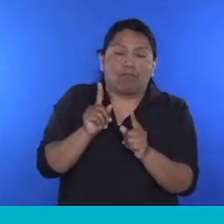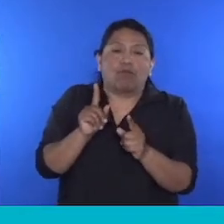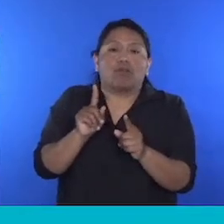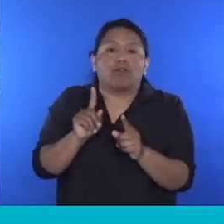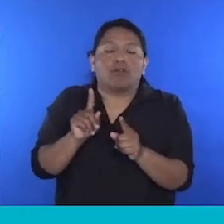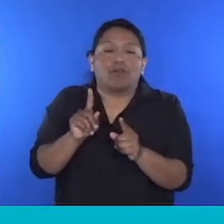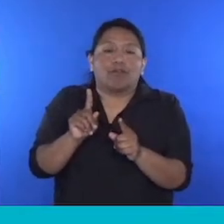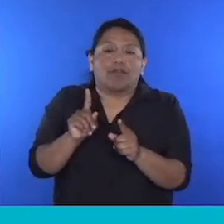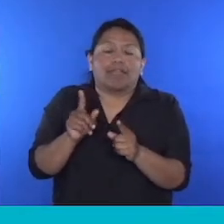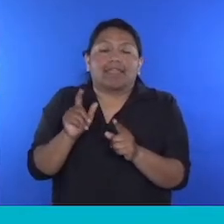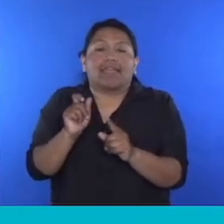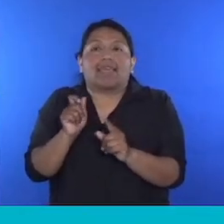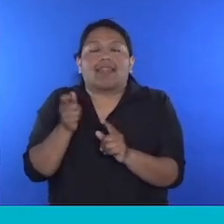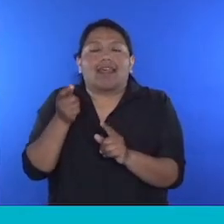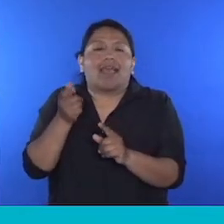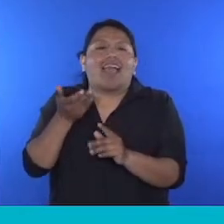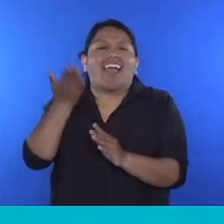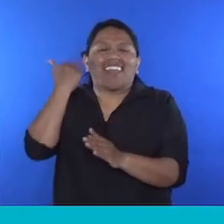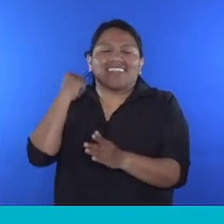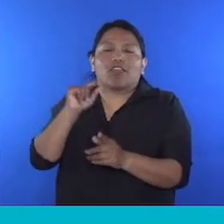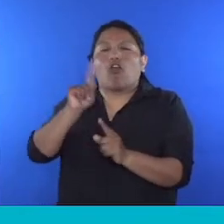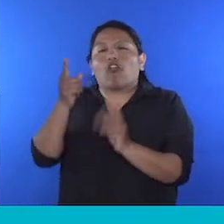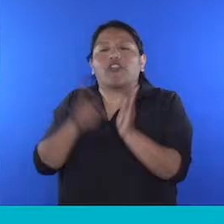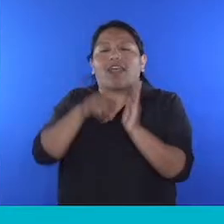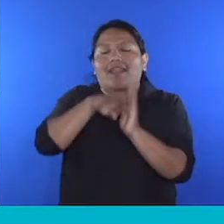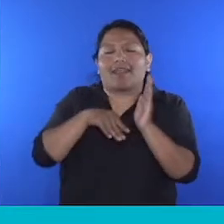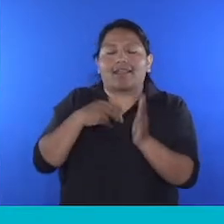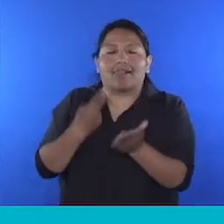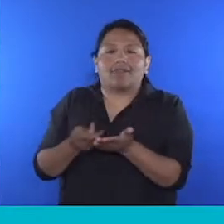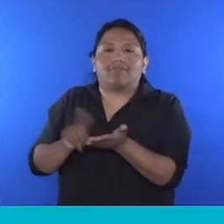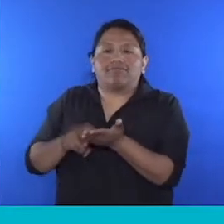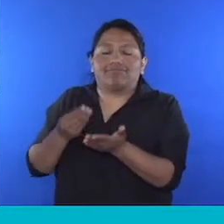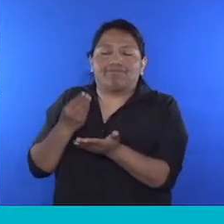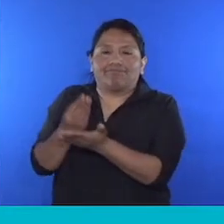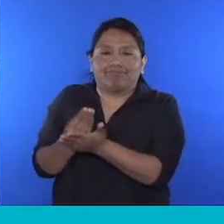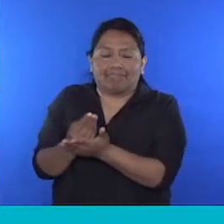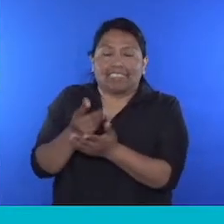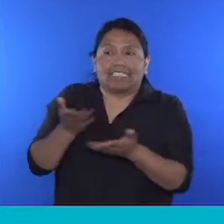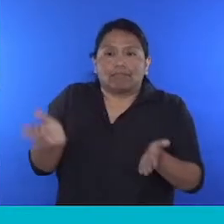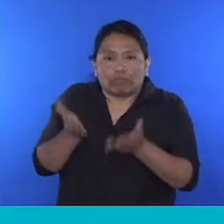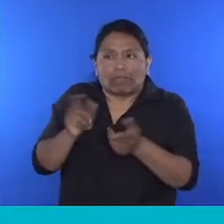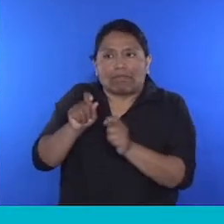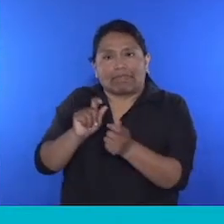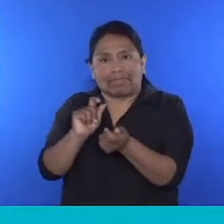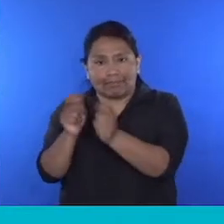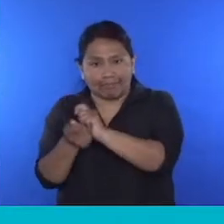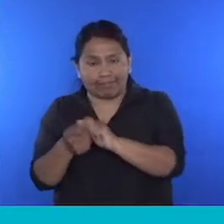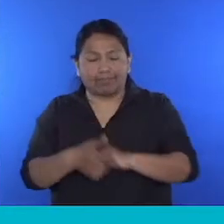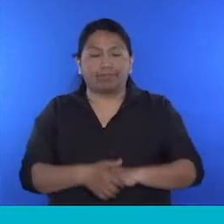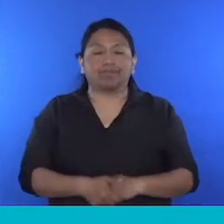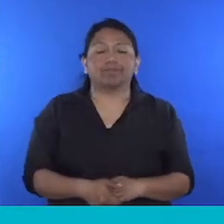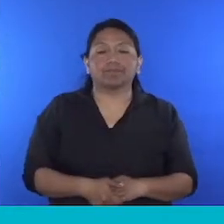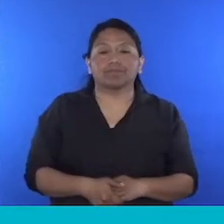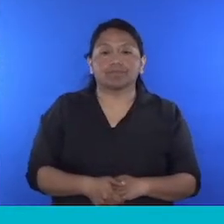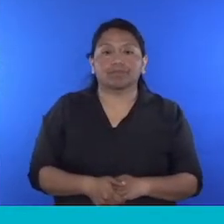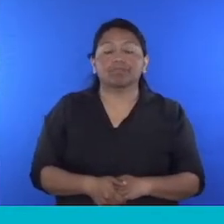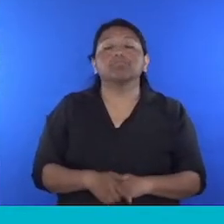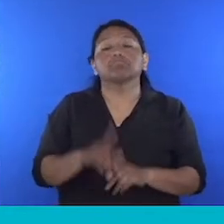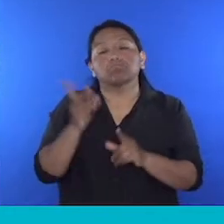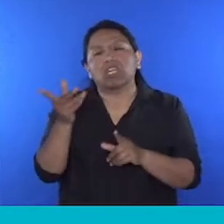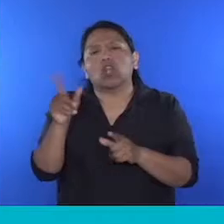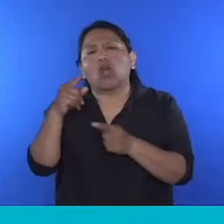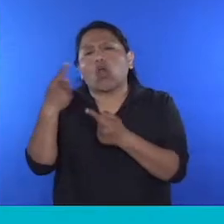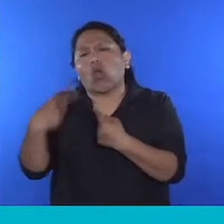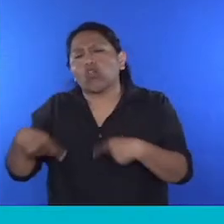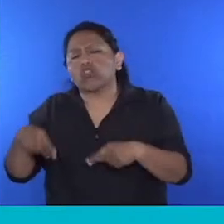de quien había asumido con otras reglas e impulsaba esta reforma. Pero además se incluyeron